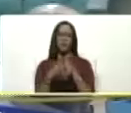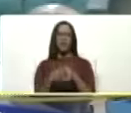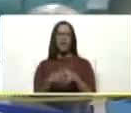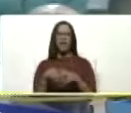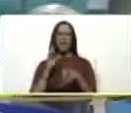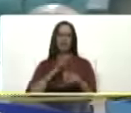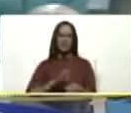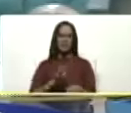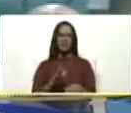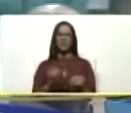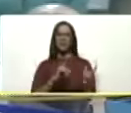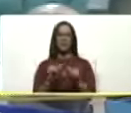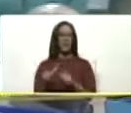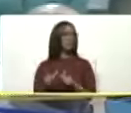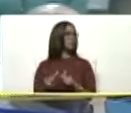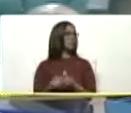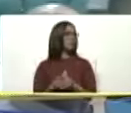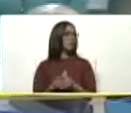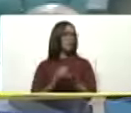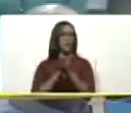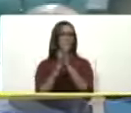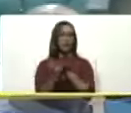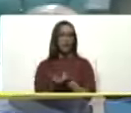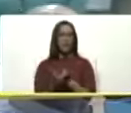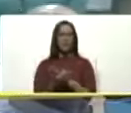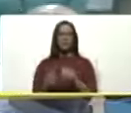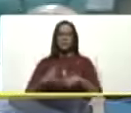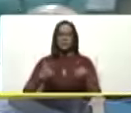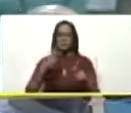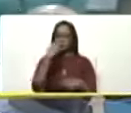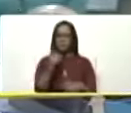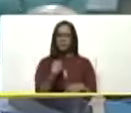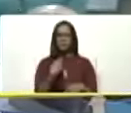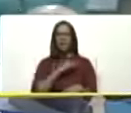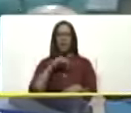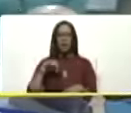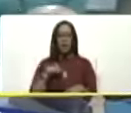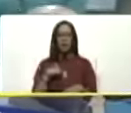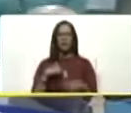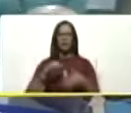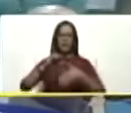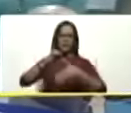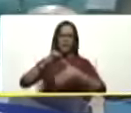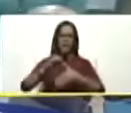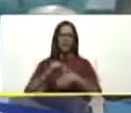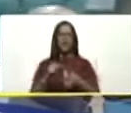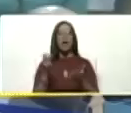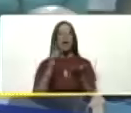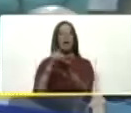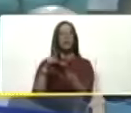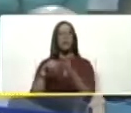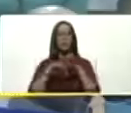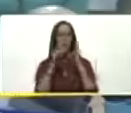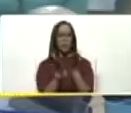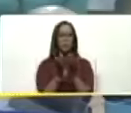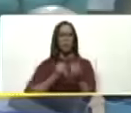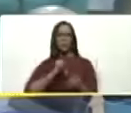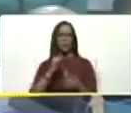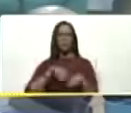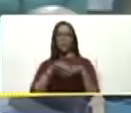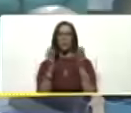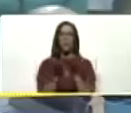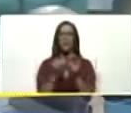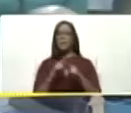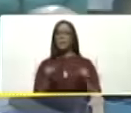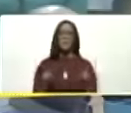por la providencia para destruir y llenar a miseria a nuestra América Latina. Andan por el mundo como los policías mundiales,